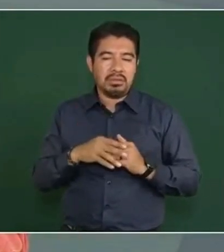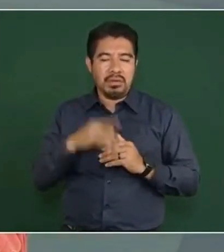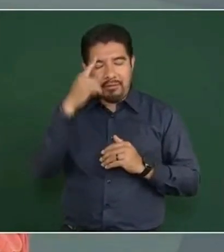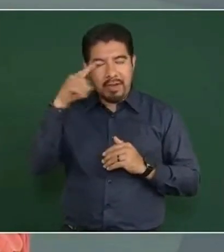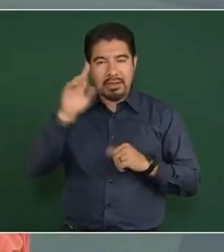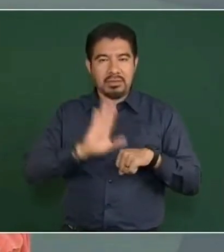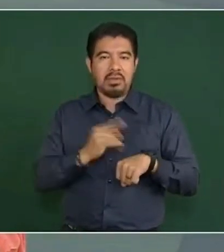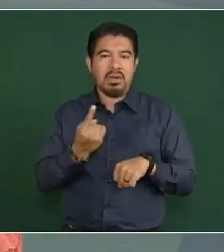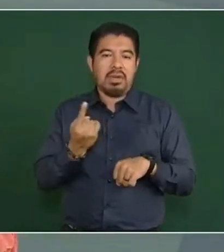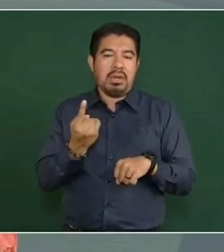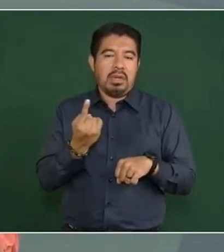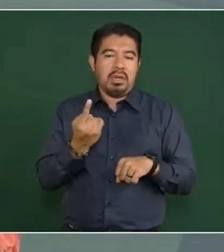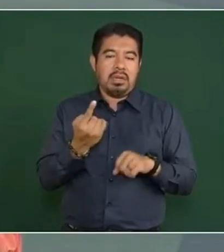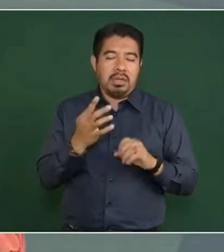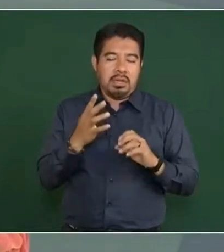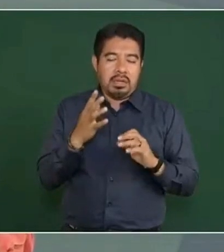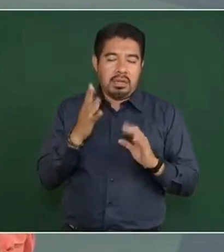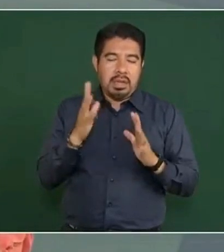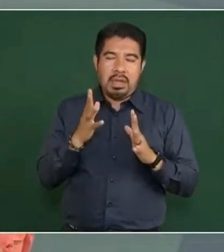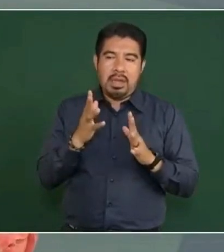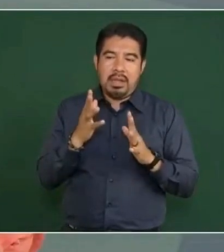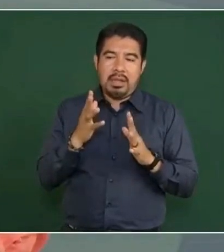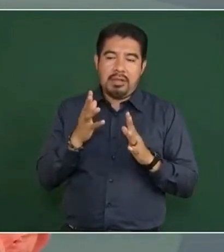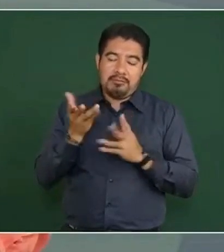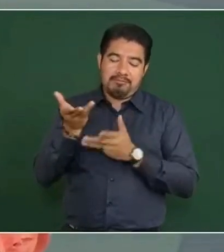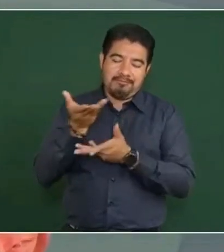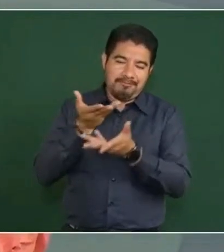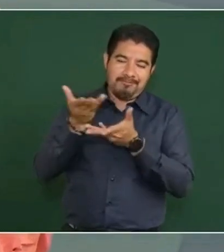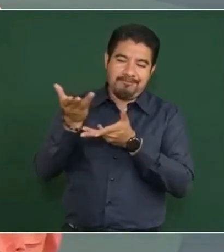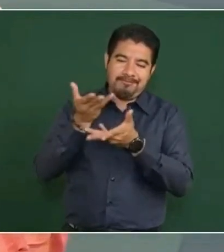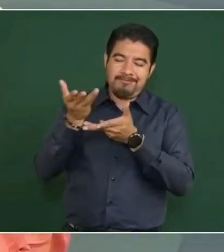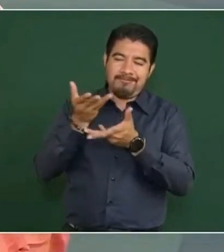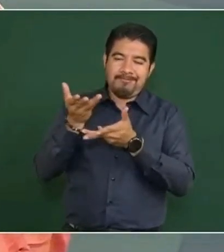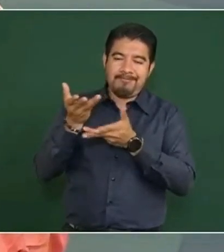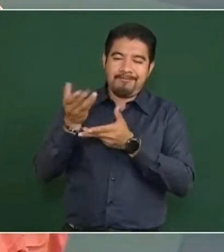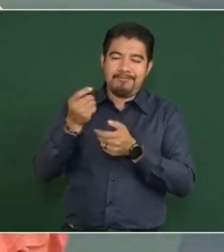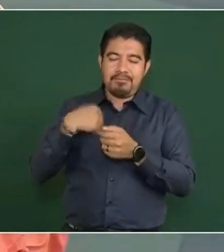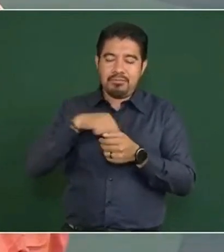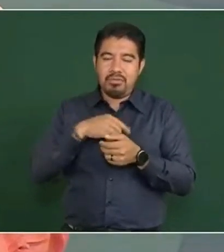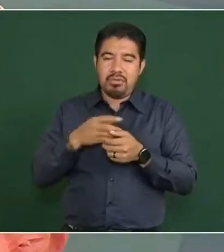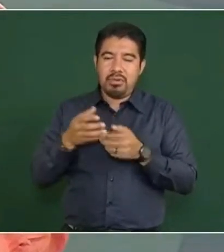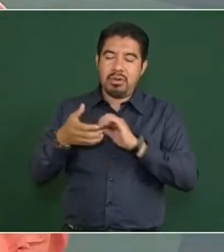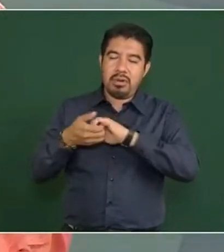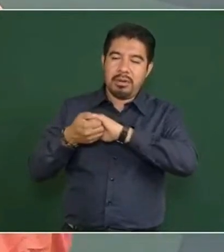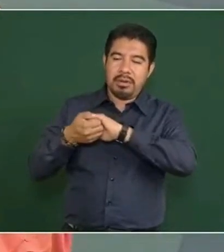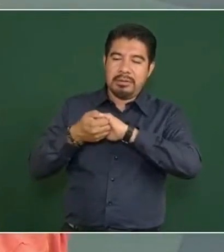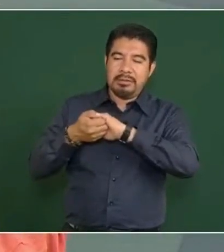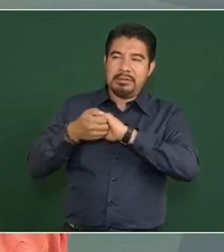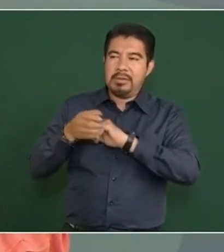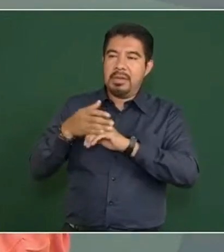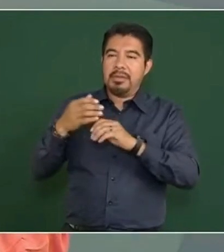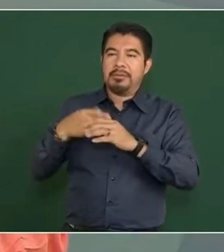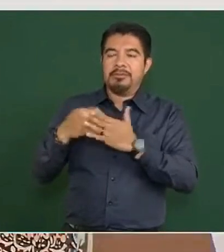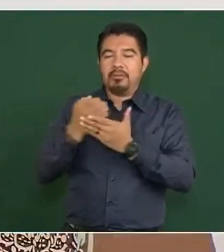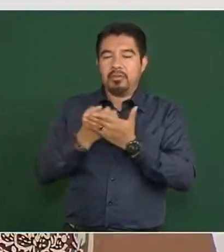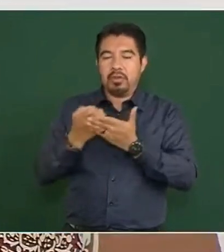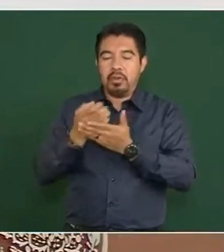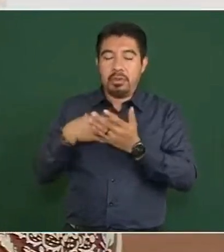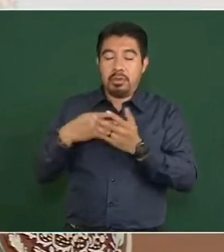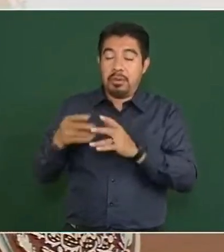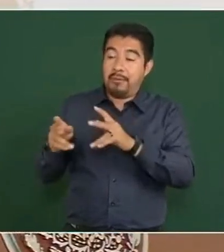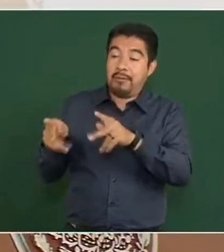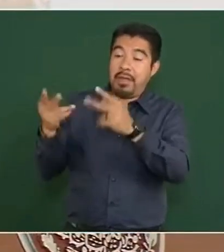había una necesidad mutua de mantener la relación económica